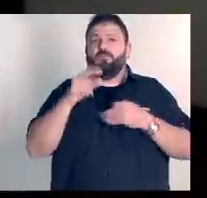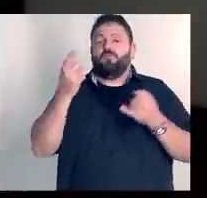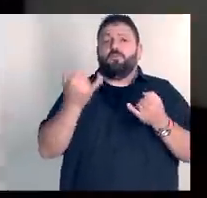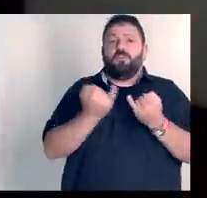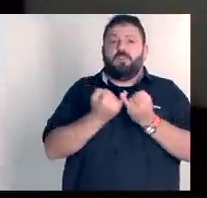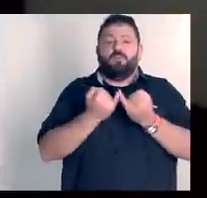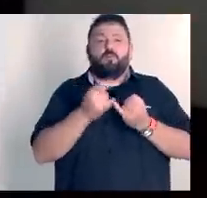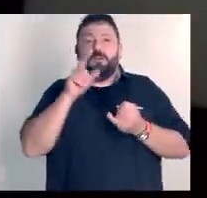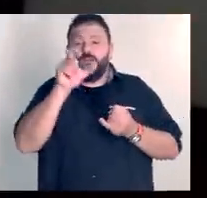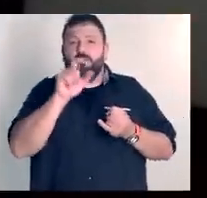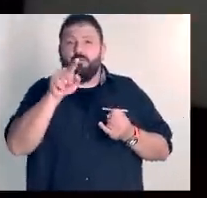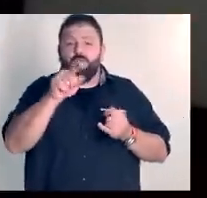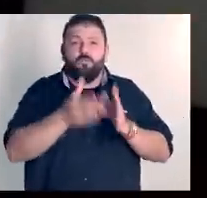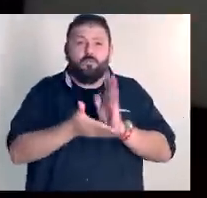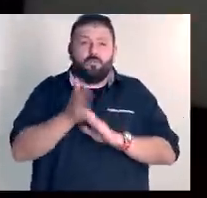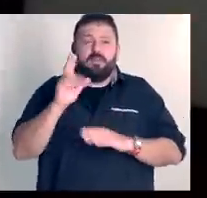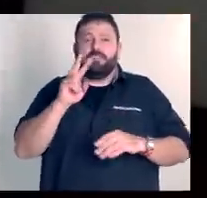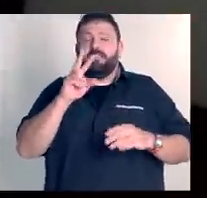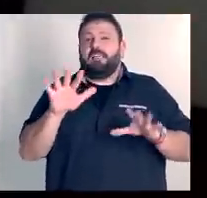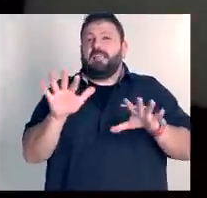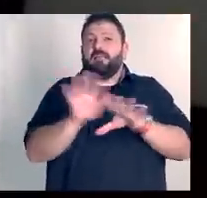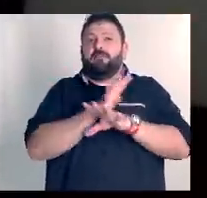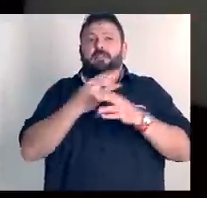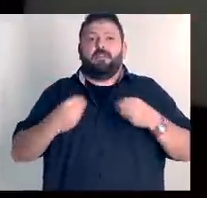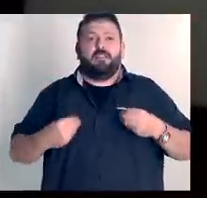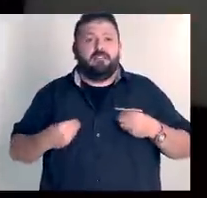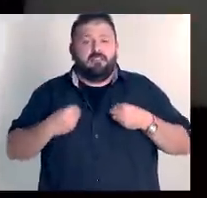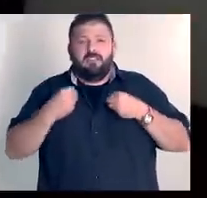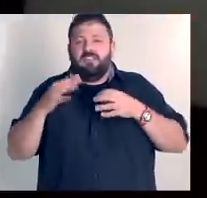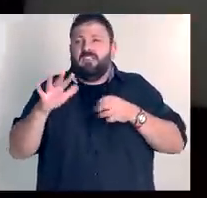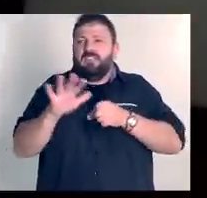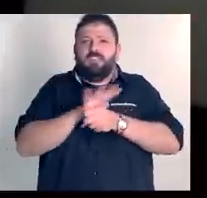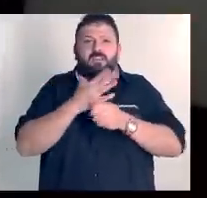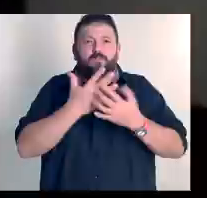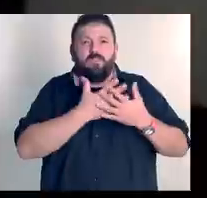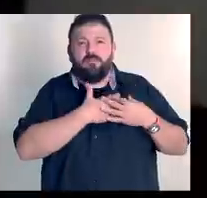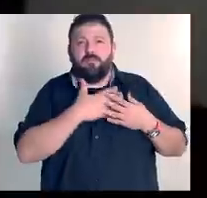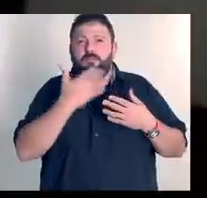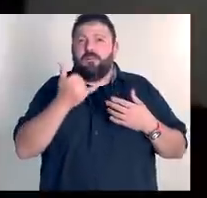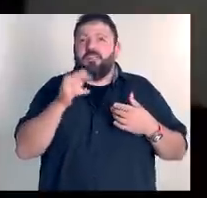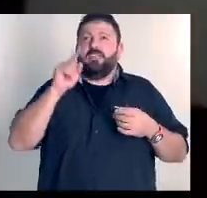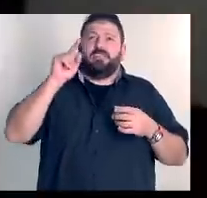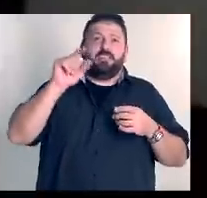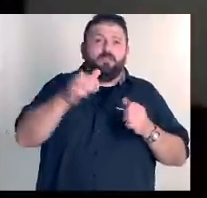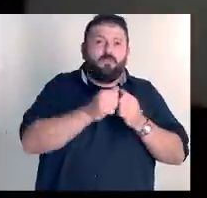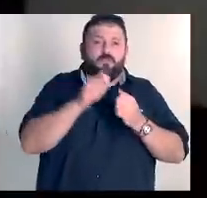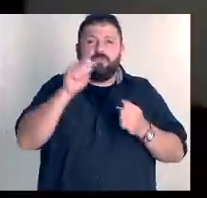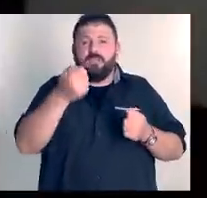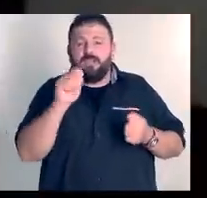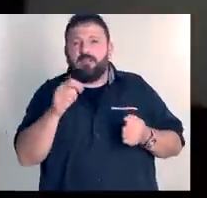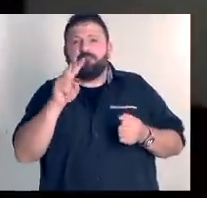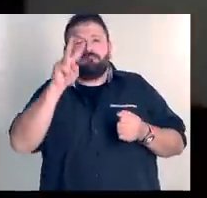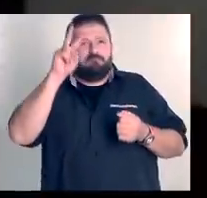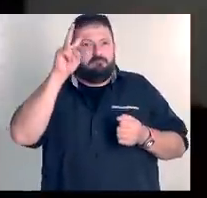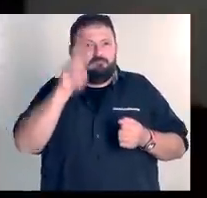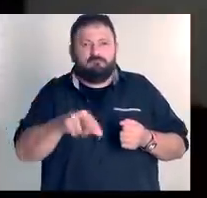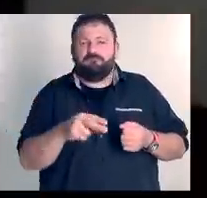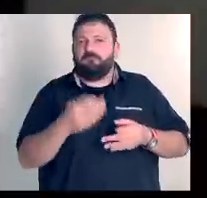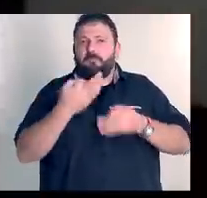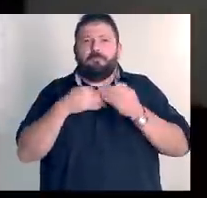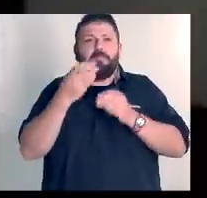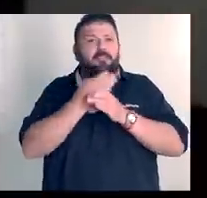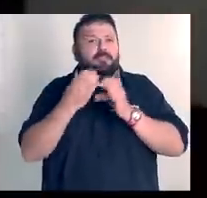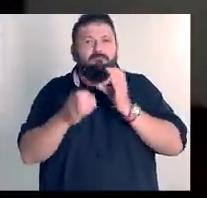bravura de cambiar tu vida, con una carga de amor y con esa llave bien intencionada, las